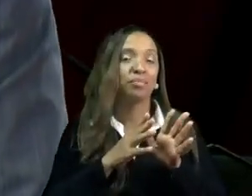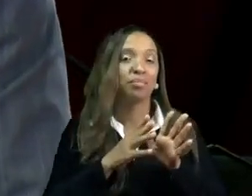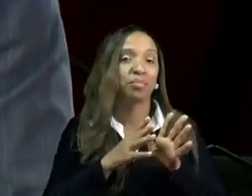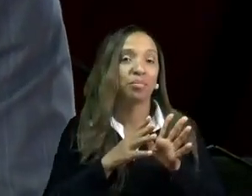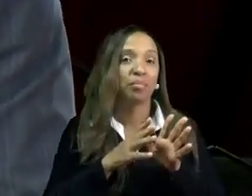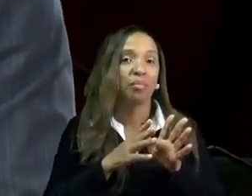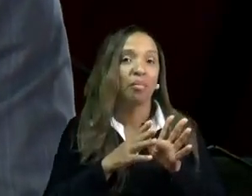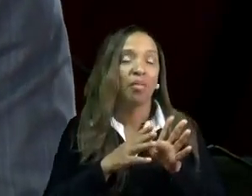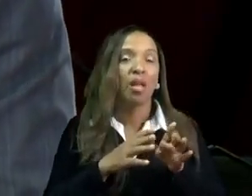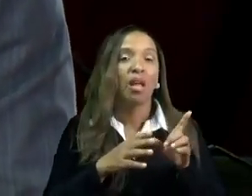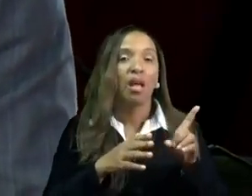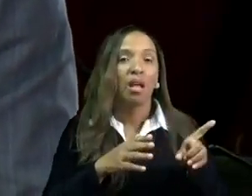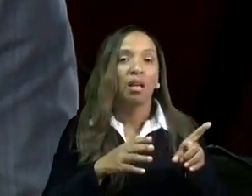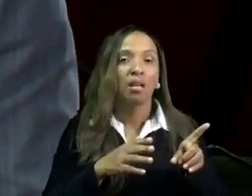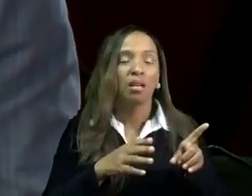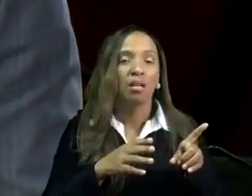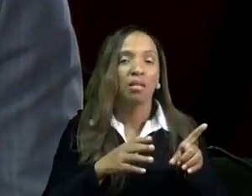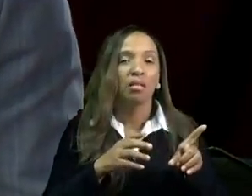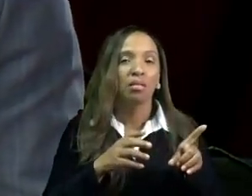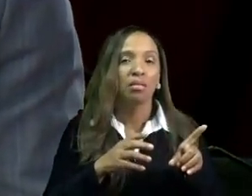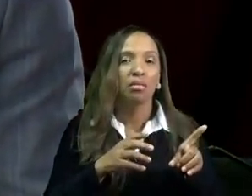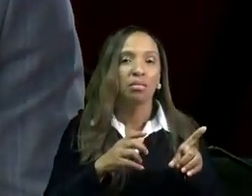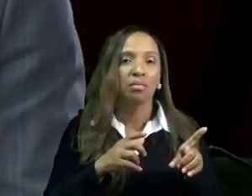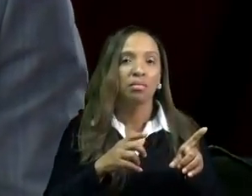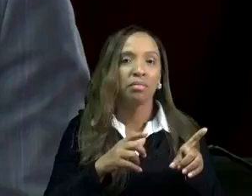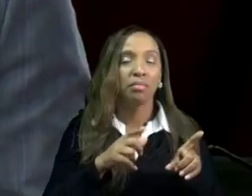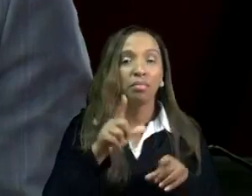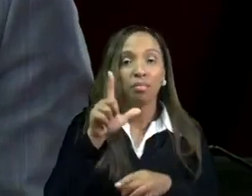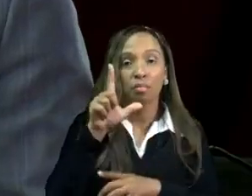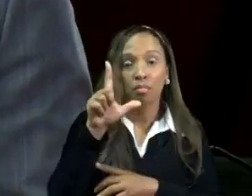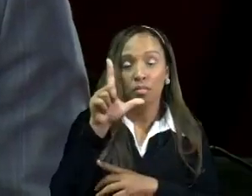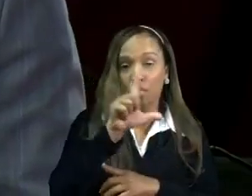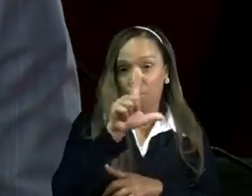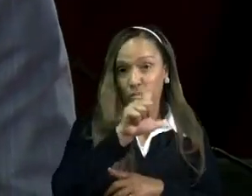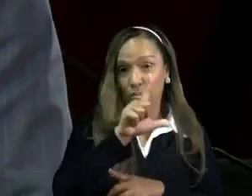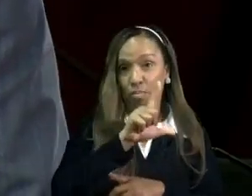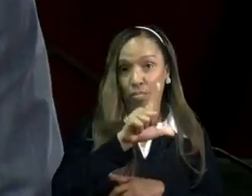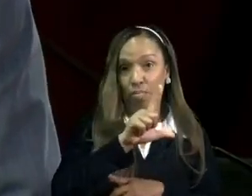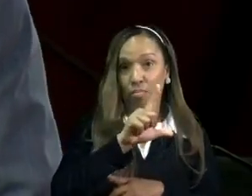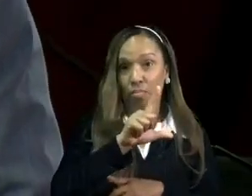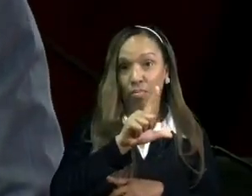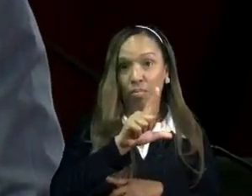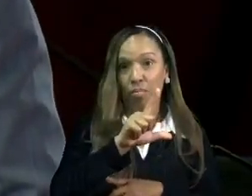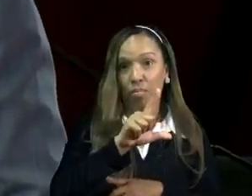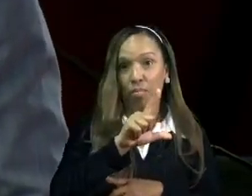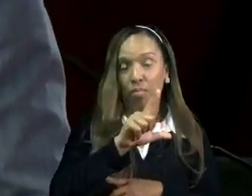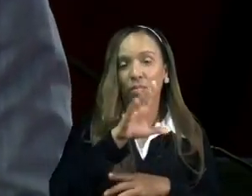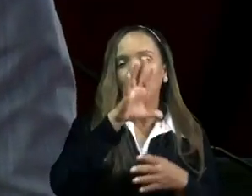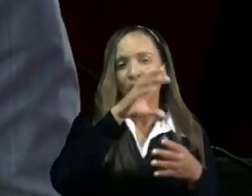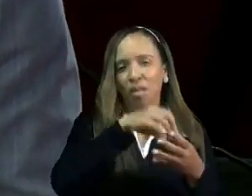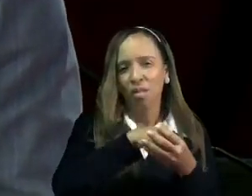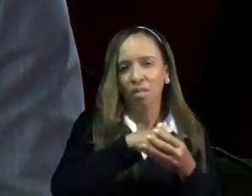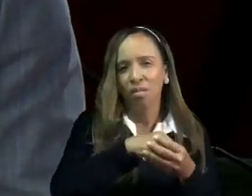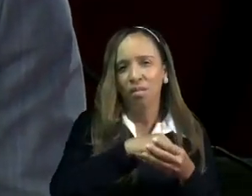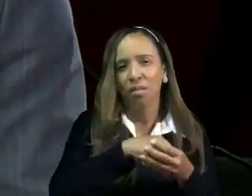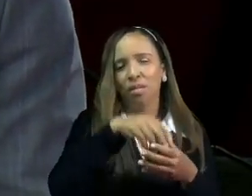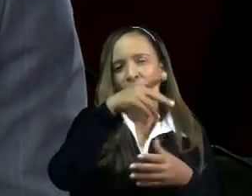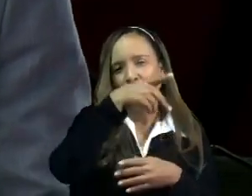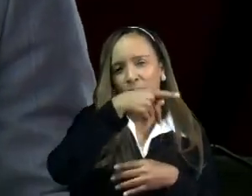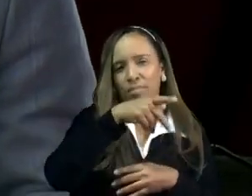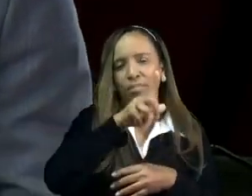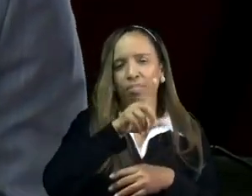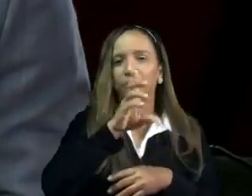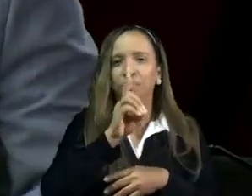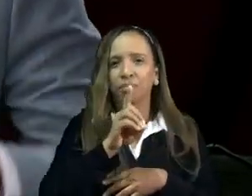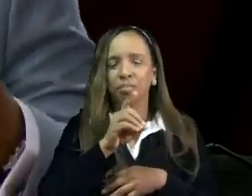PLD, que en ese momento la recibió en 9.400 millones, la deuda consolidada, y